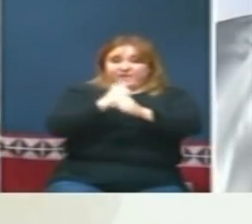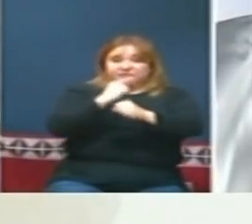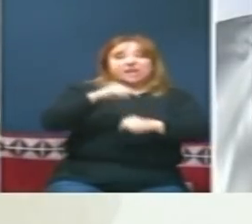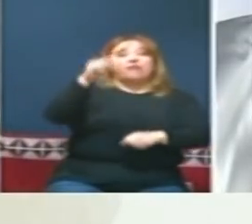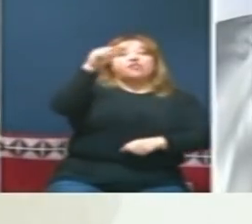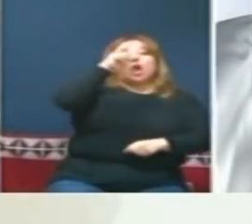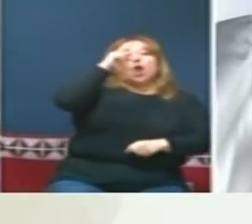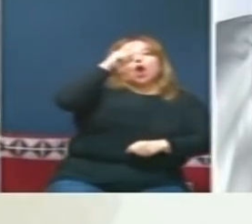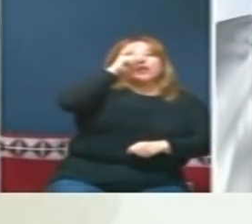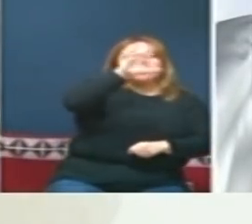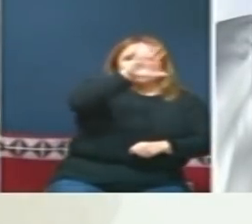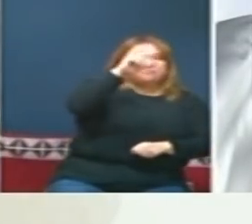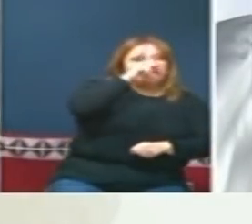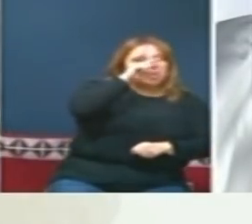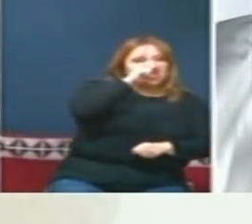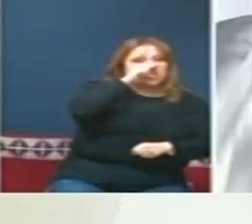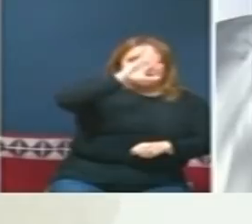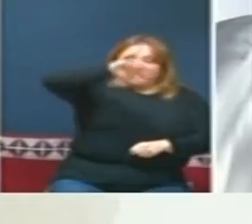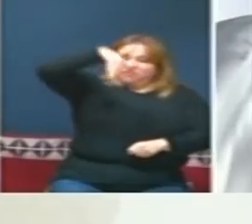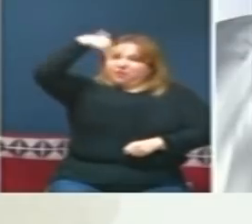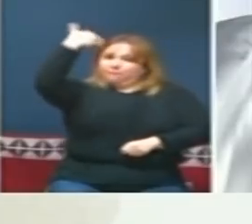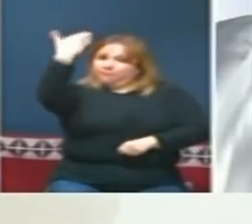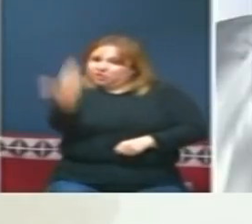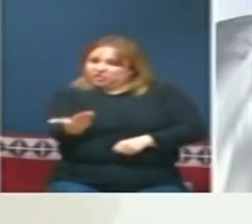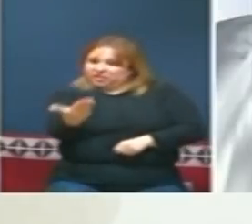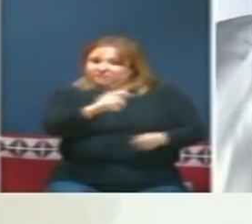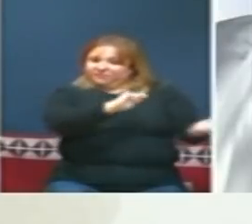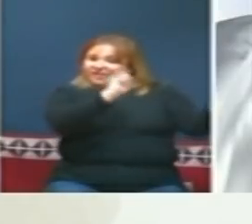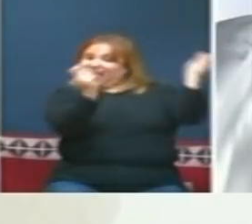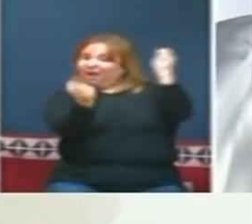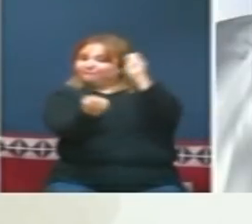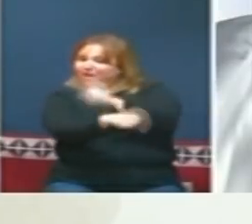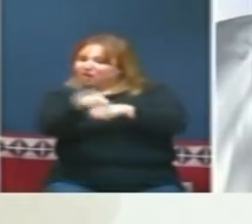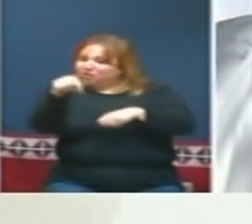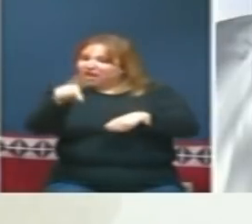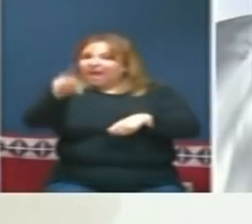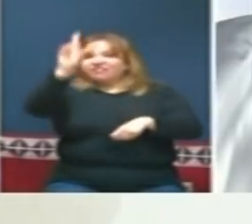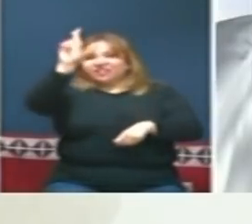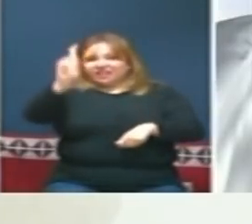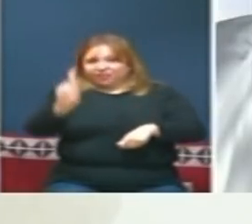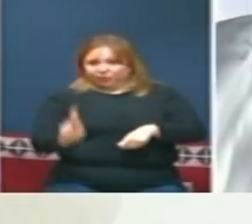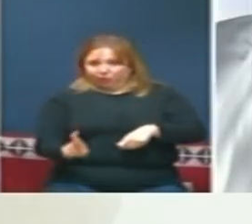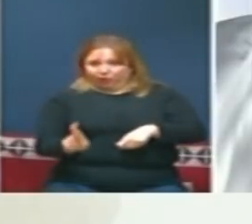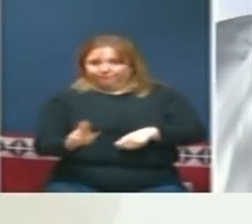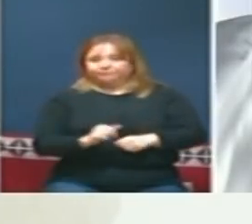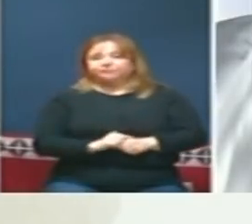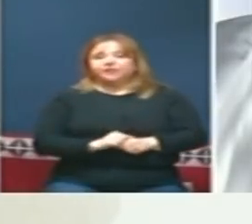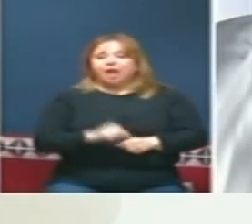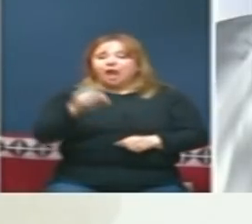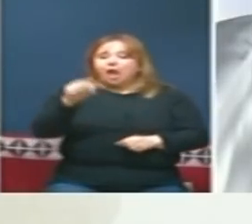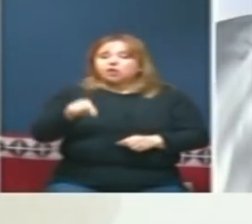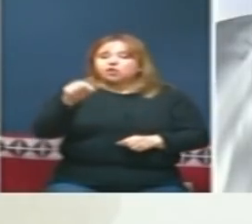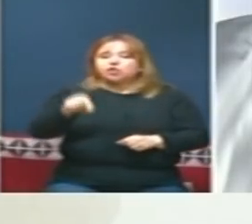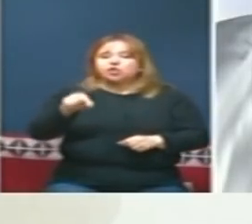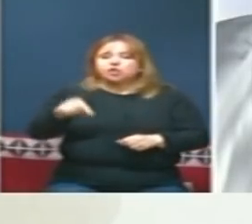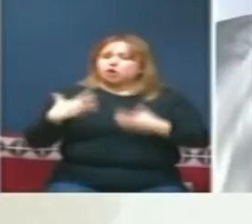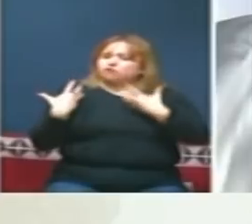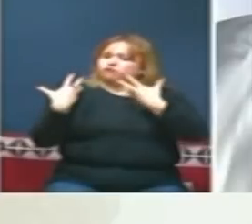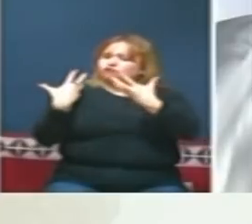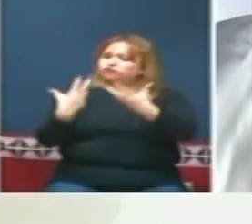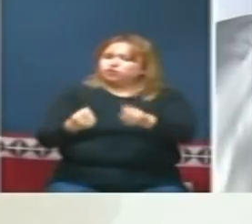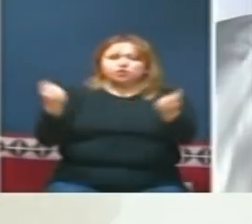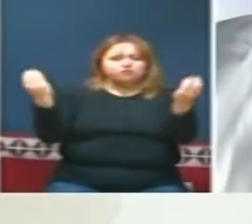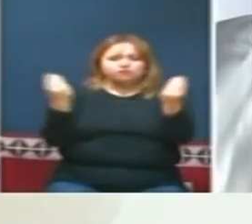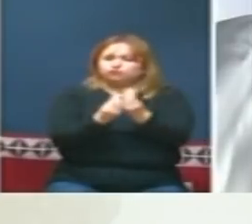Corrientes y luego a la diócesis de La Rioja. Es aquí donde se adhirió con convicción